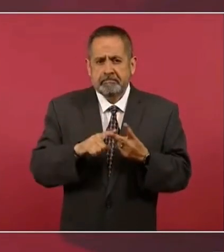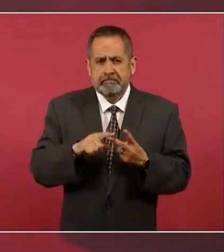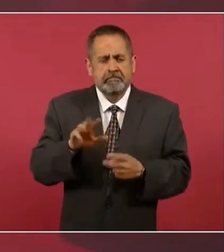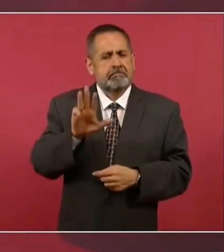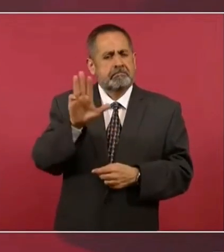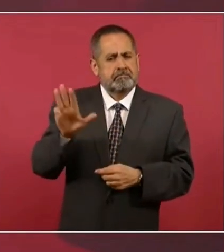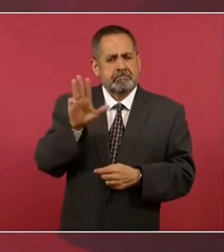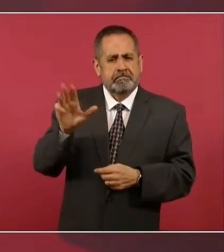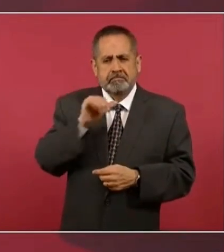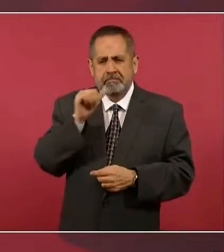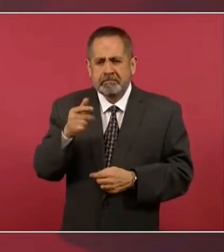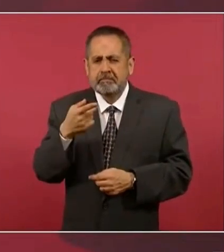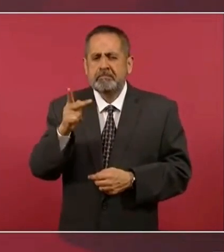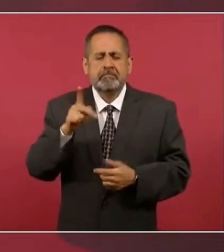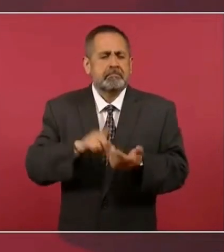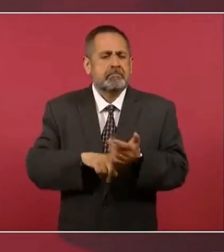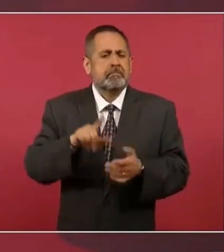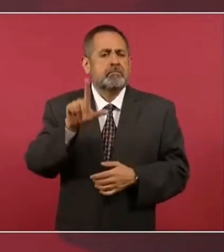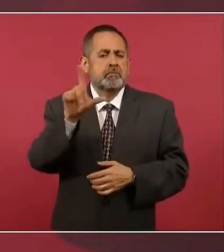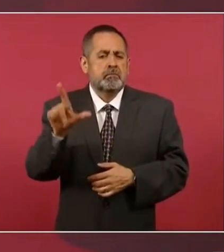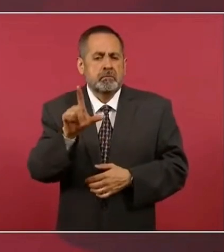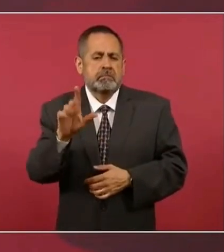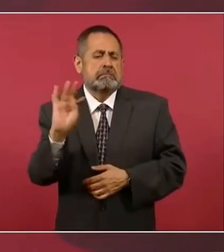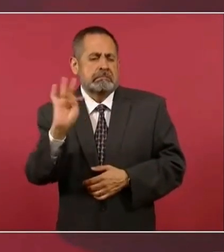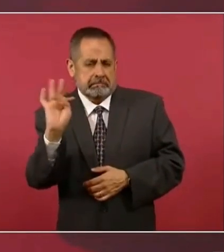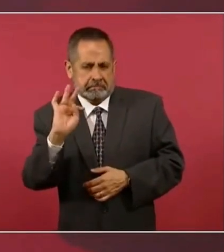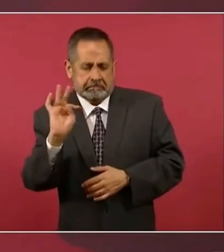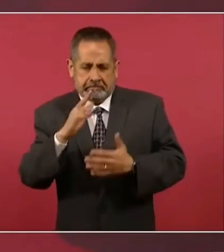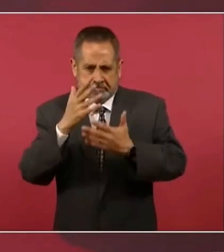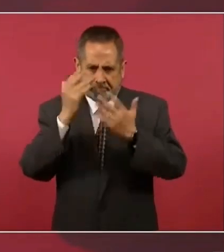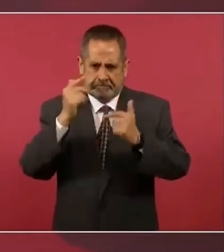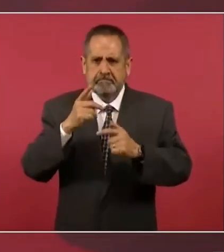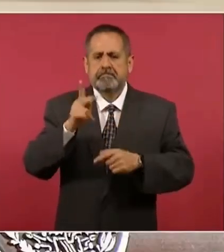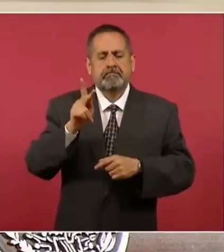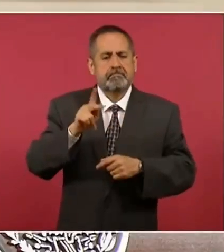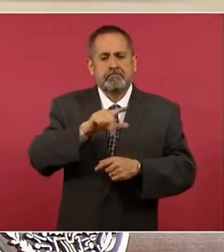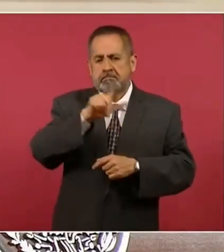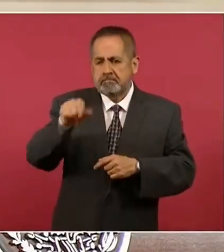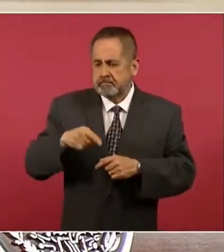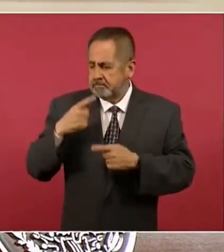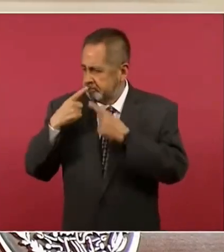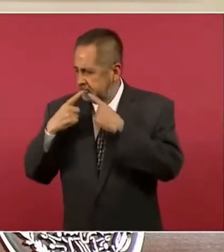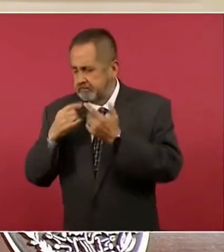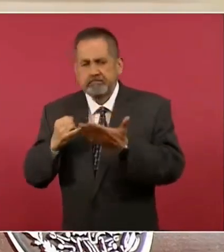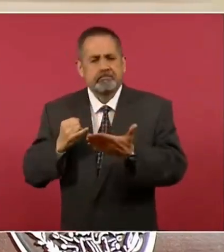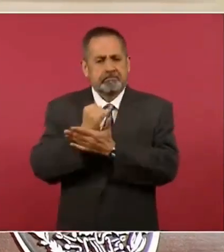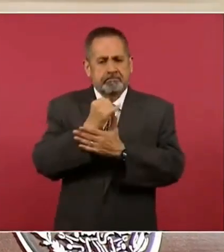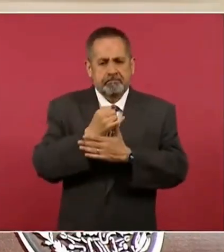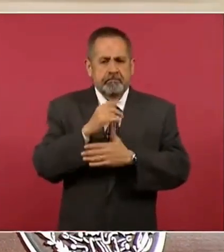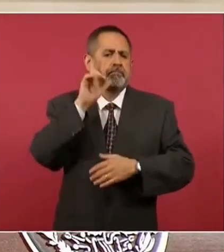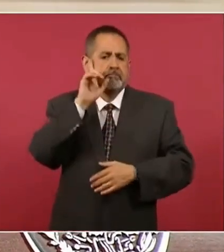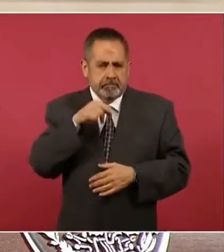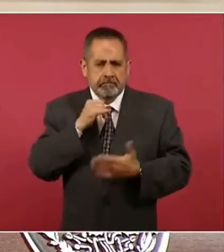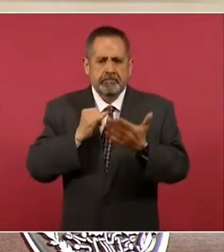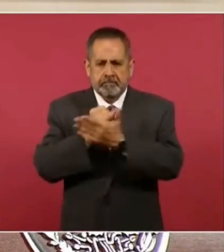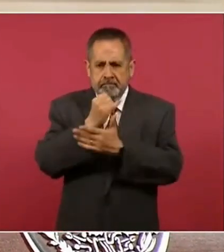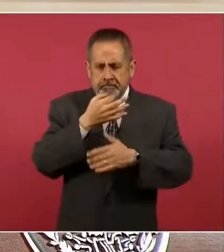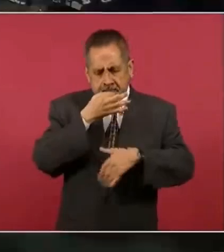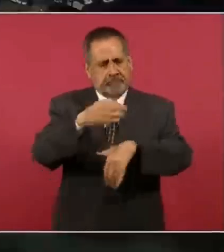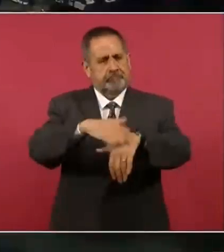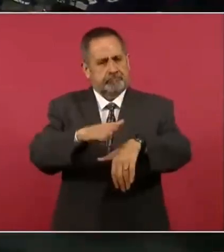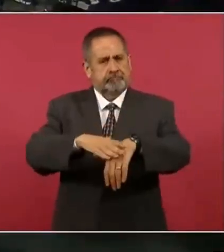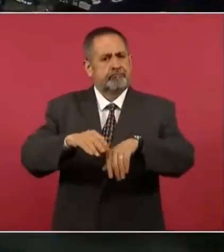lunes es probable. De todas formas, lo vamos a decidir mañana, si les